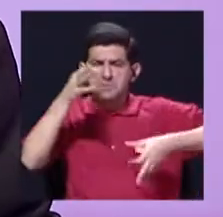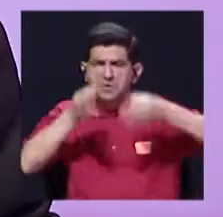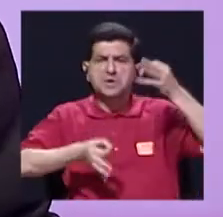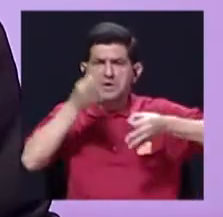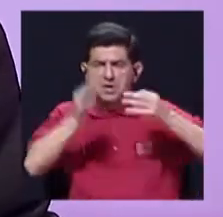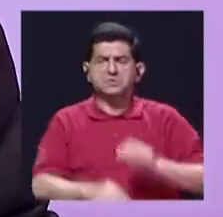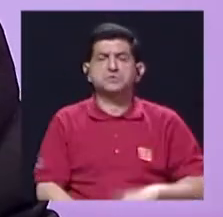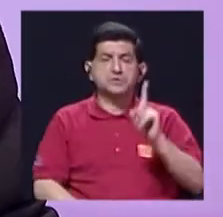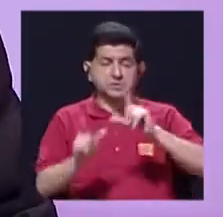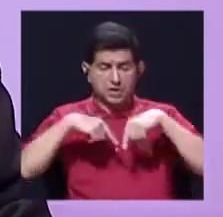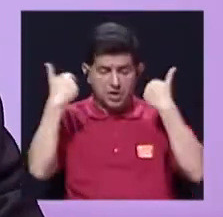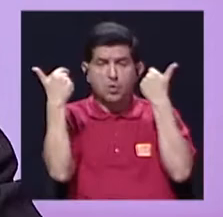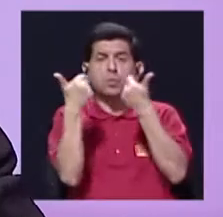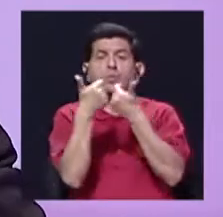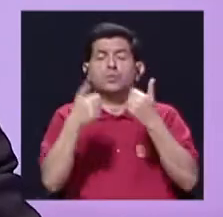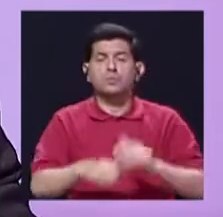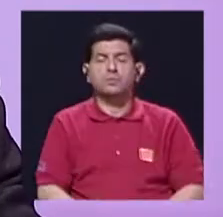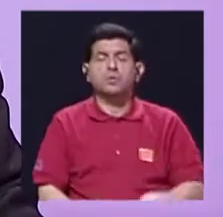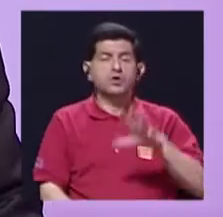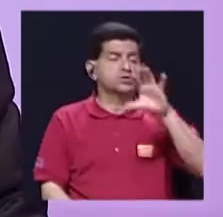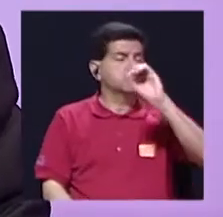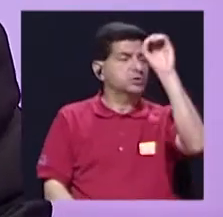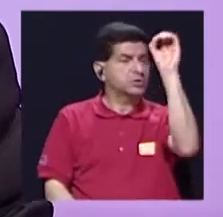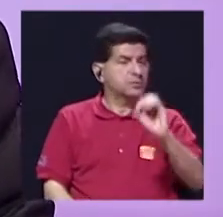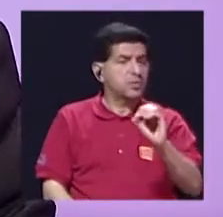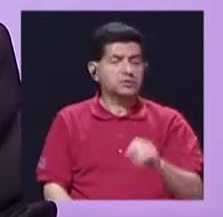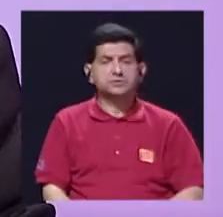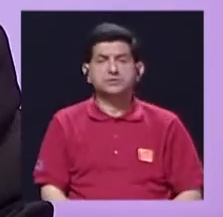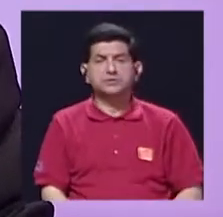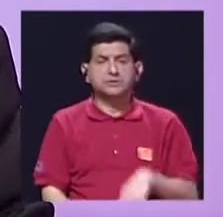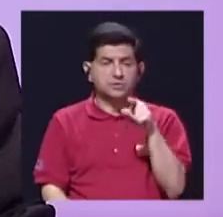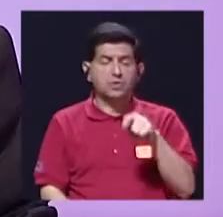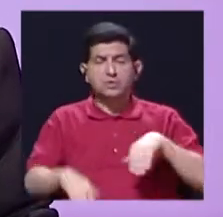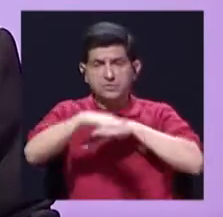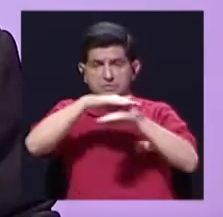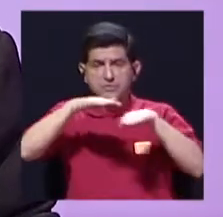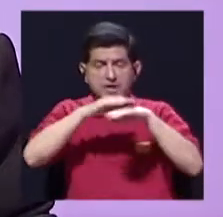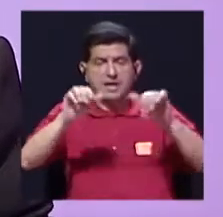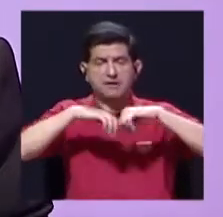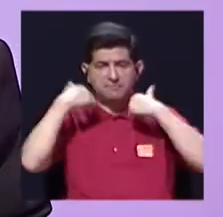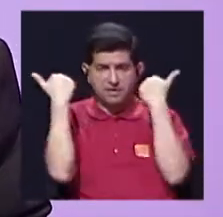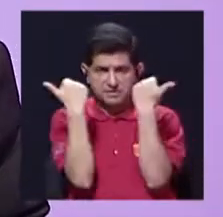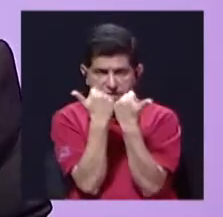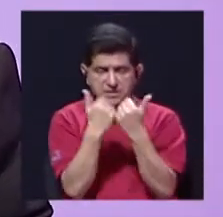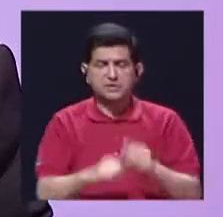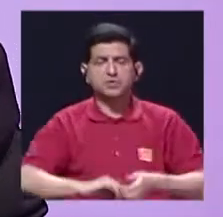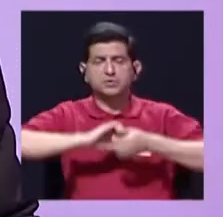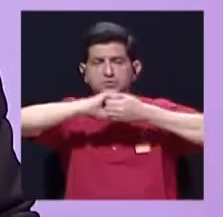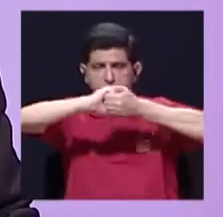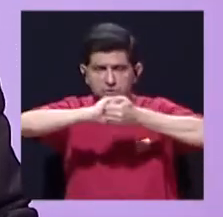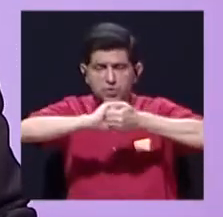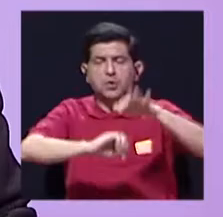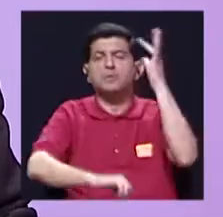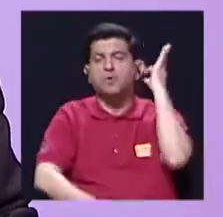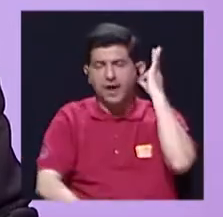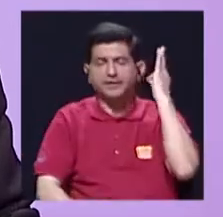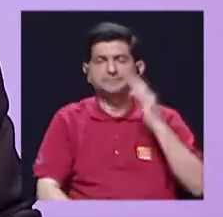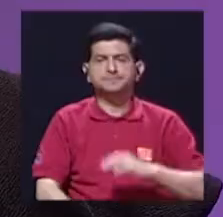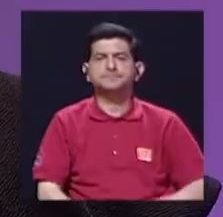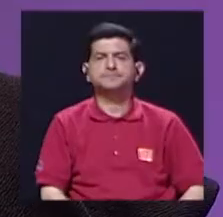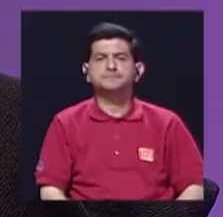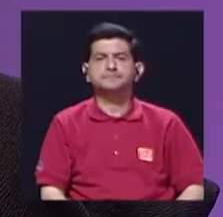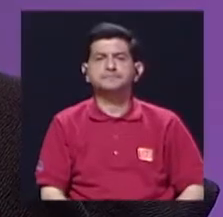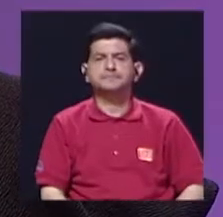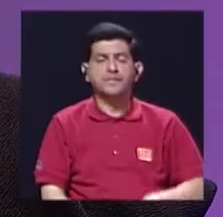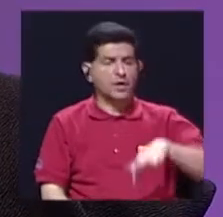justicia con un sector en donde el 50% de la base asociativa de las cooperativas es de mujeres.